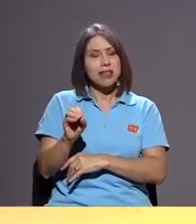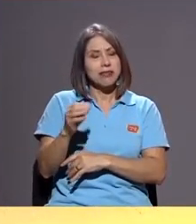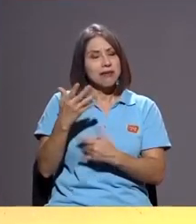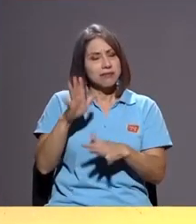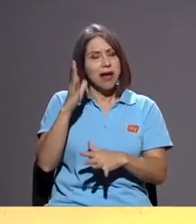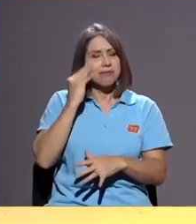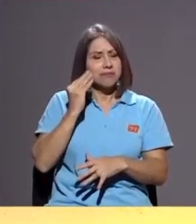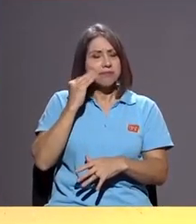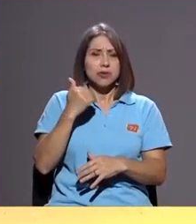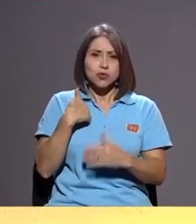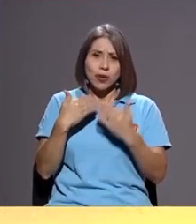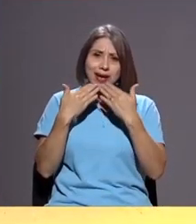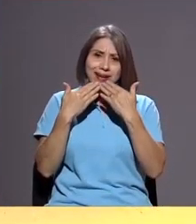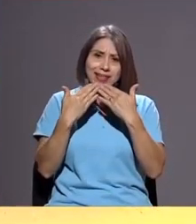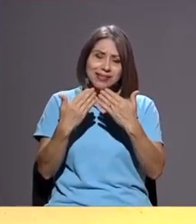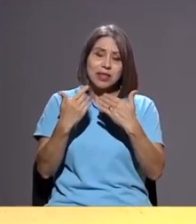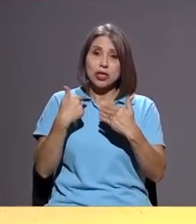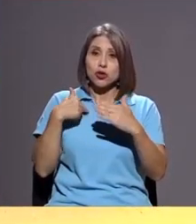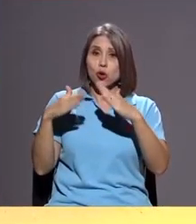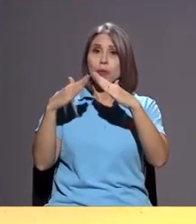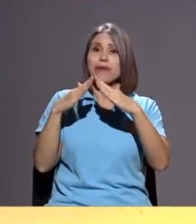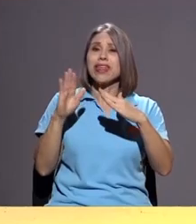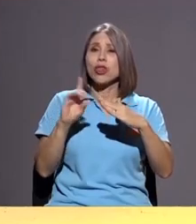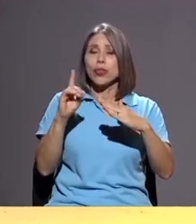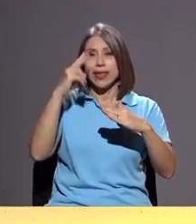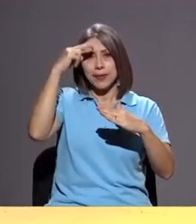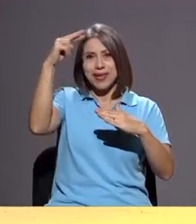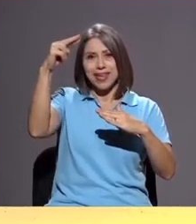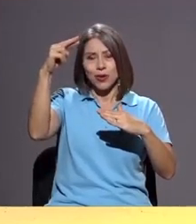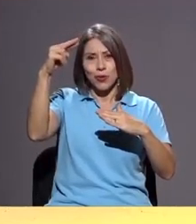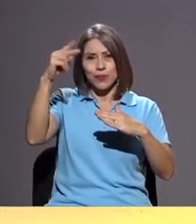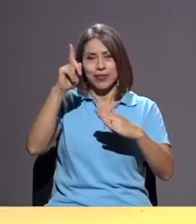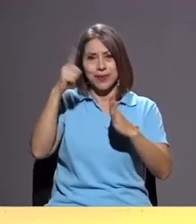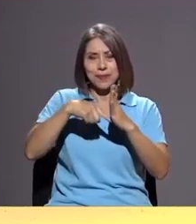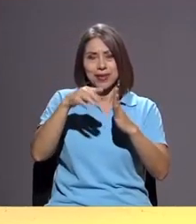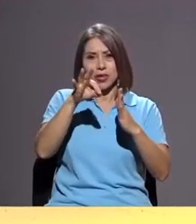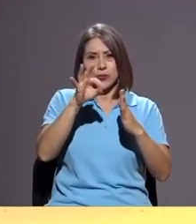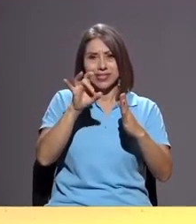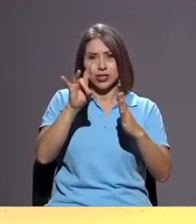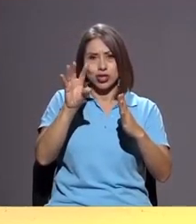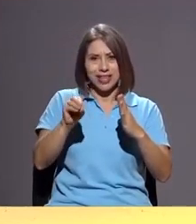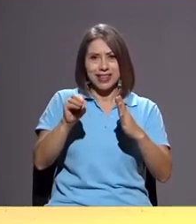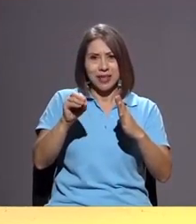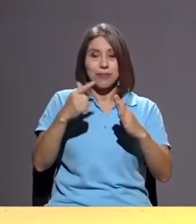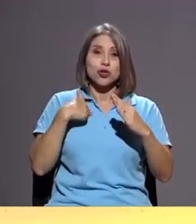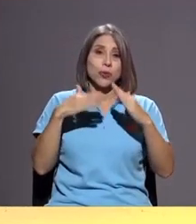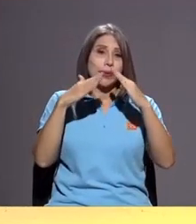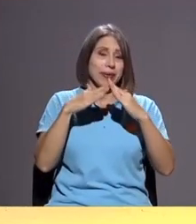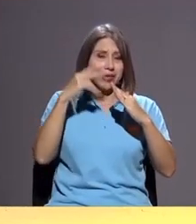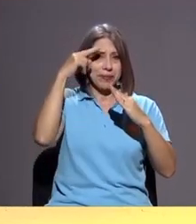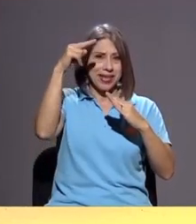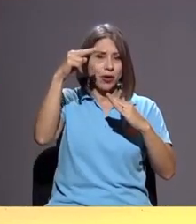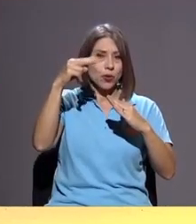eso, con ese país. Lo viví en México, viví esa década en México, y cada vez que puedo voy.